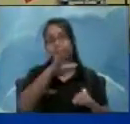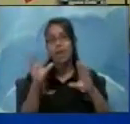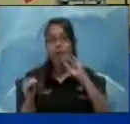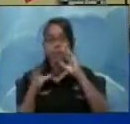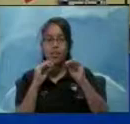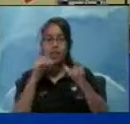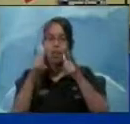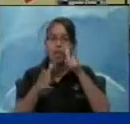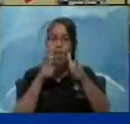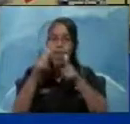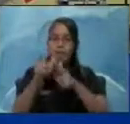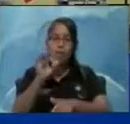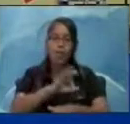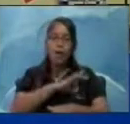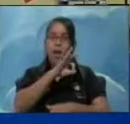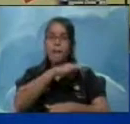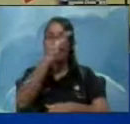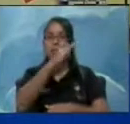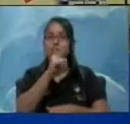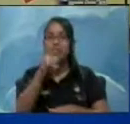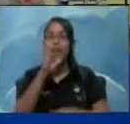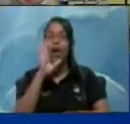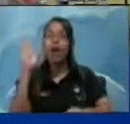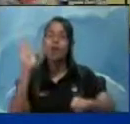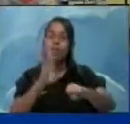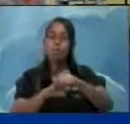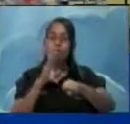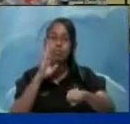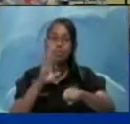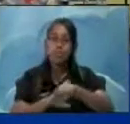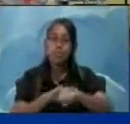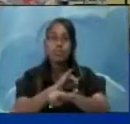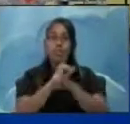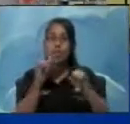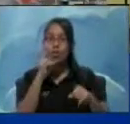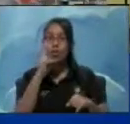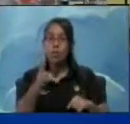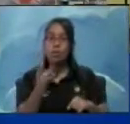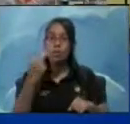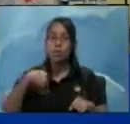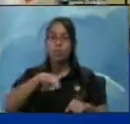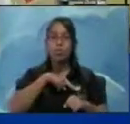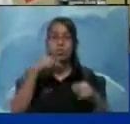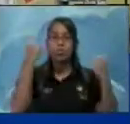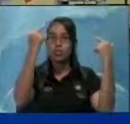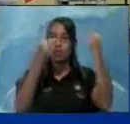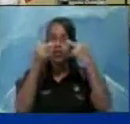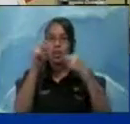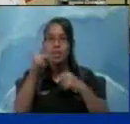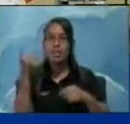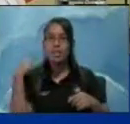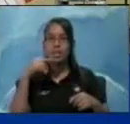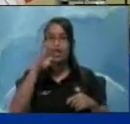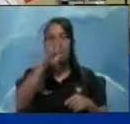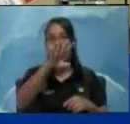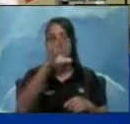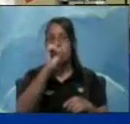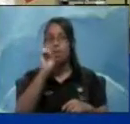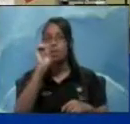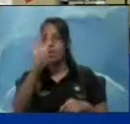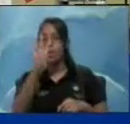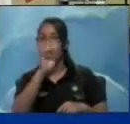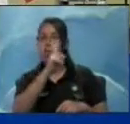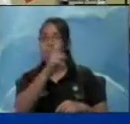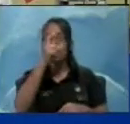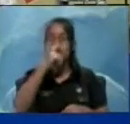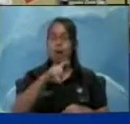lenguas espirituales se han cumplido lo hemos visto con nuestros ojos ella tiene 44 años